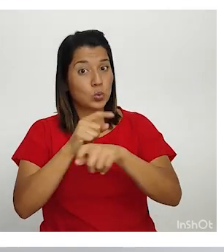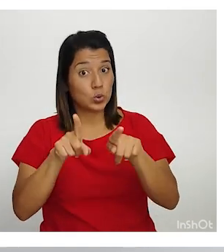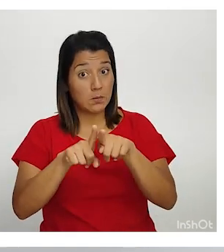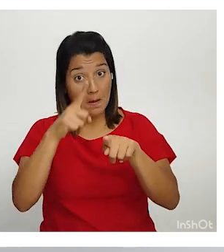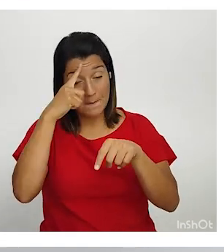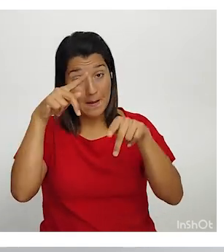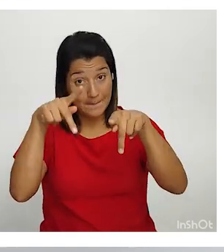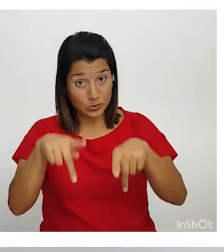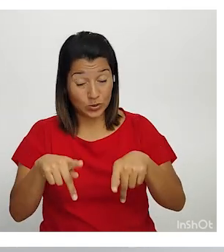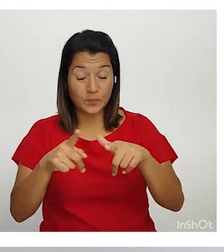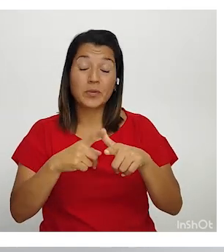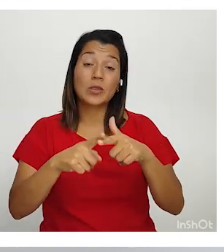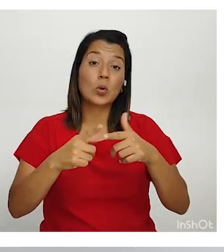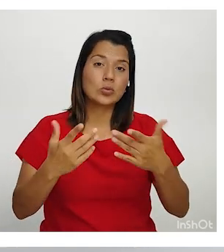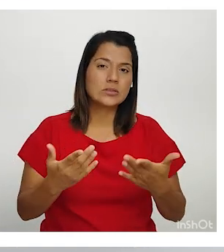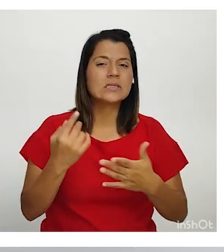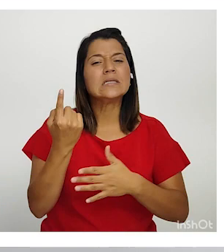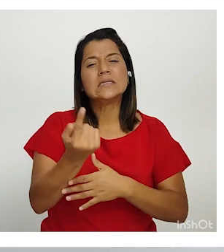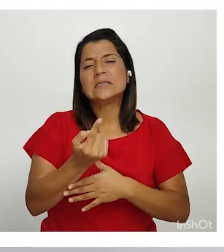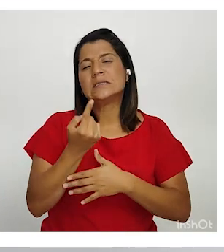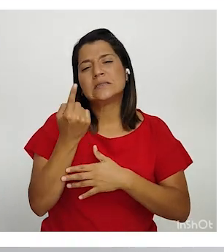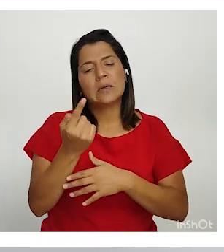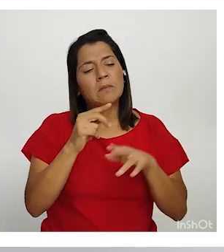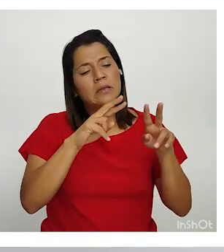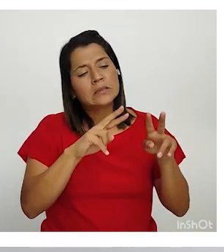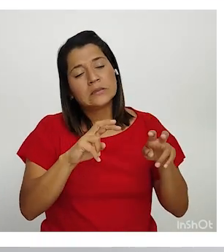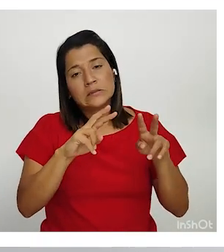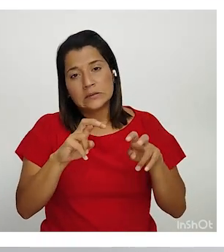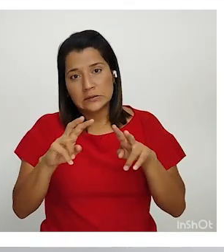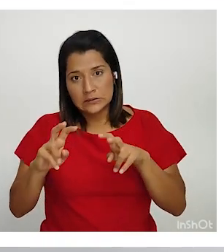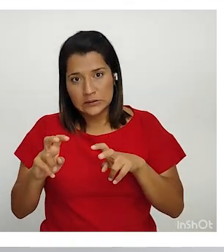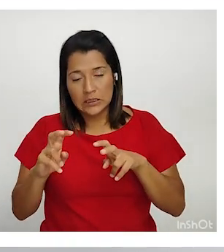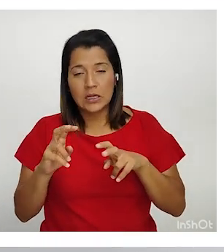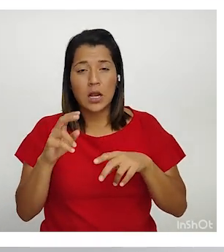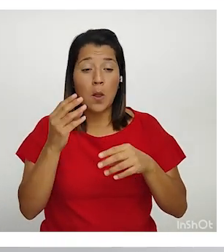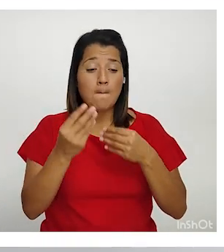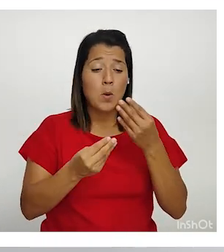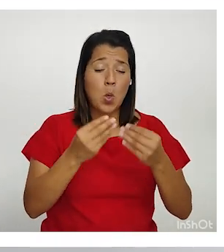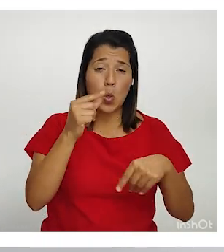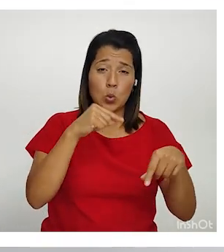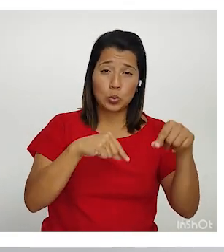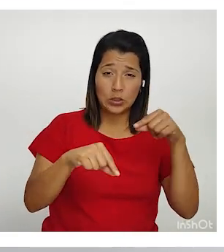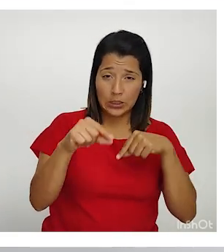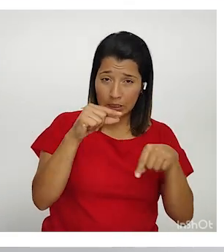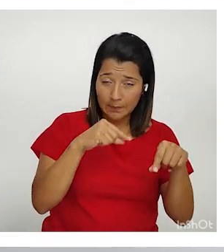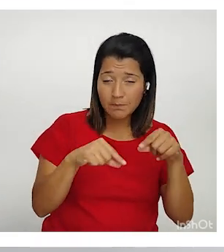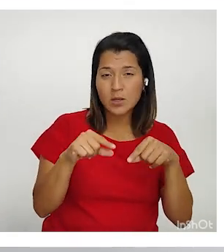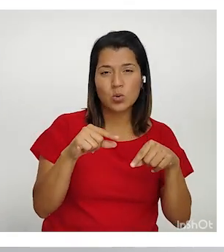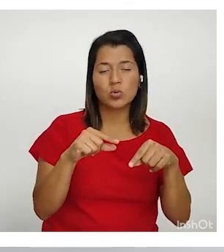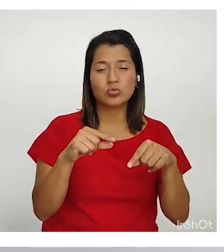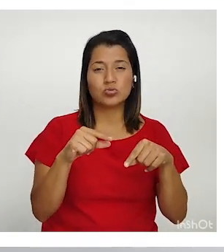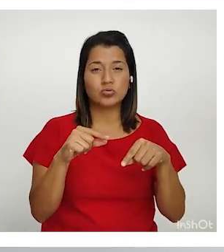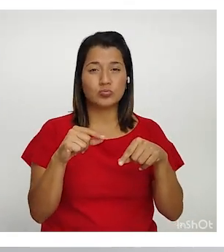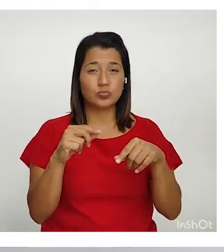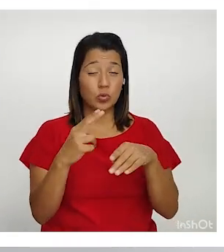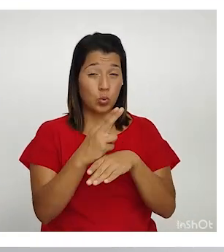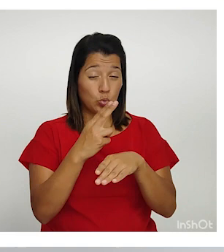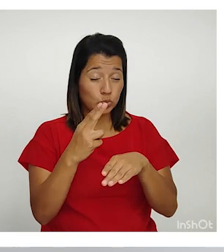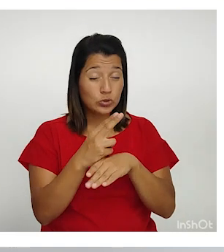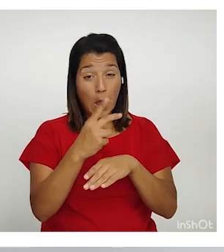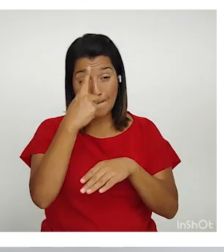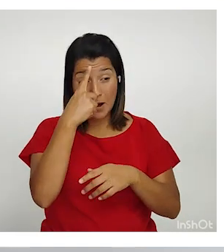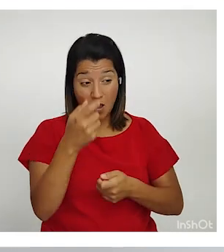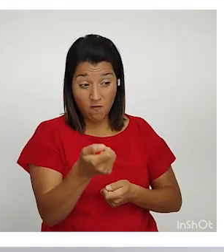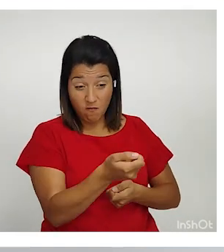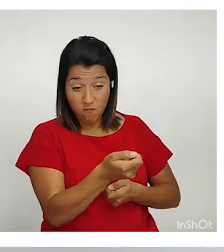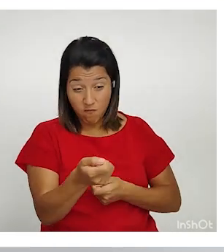población. Entonces, siempre se va revisando constantemente que los químicos utilizados en